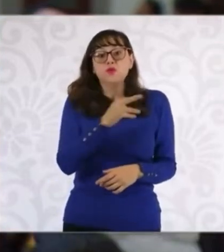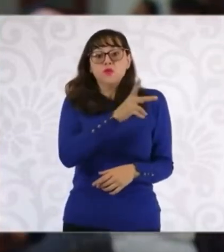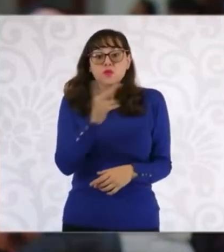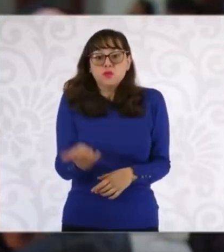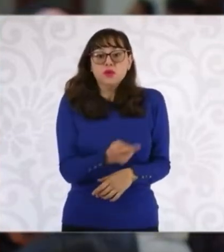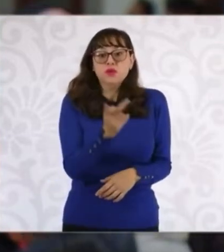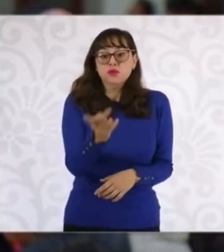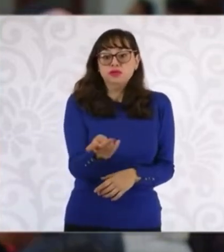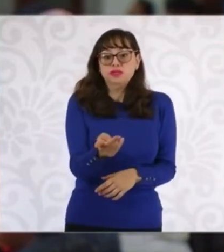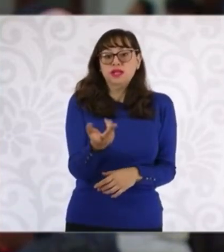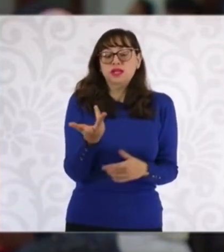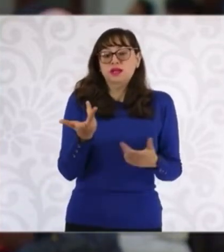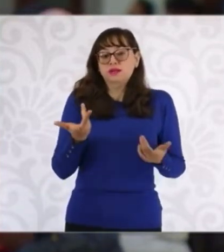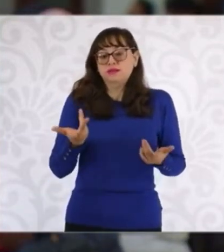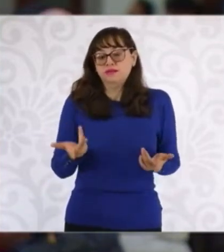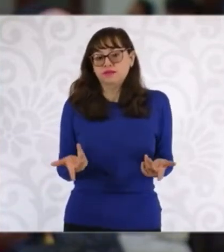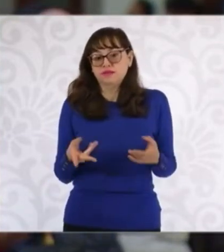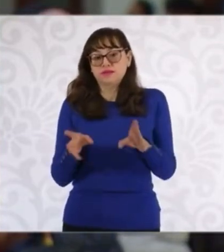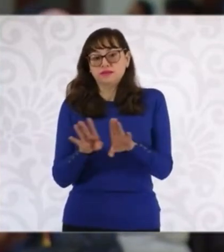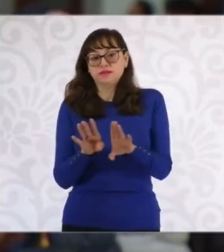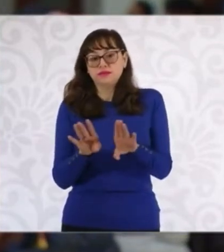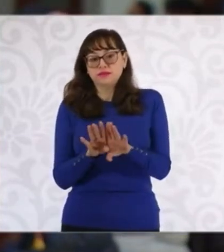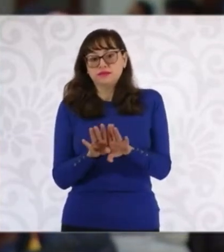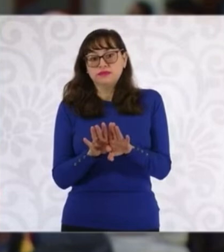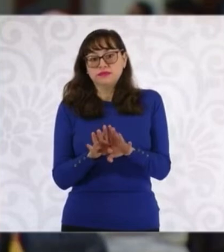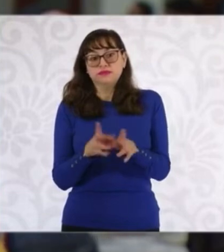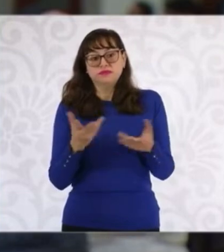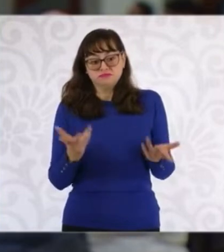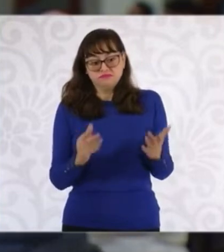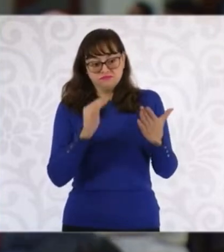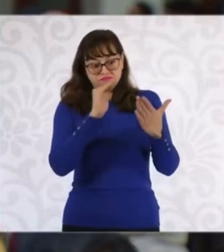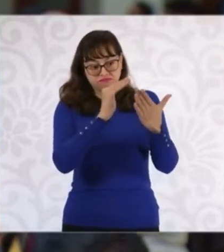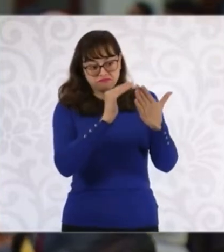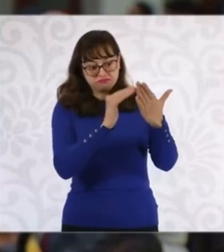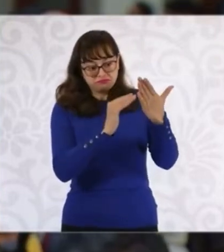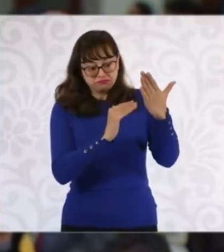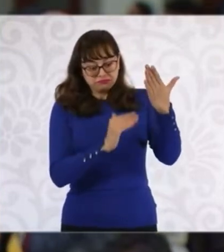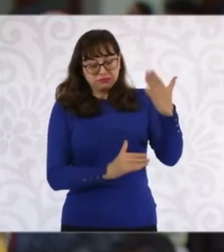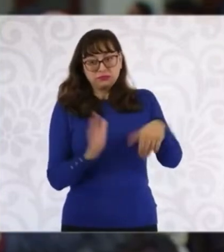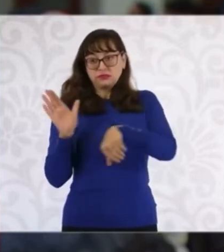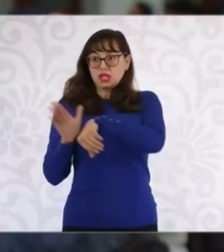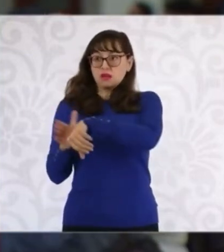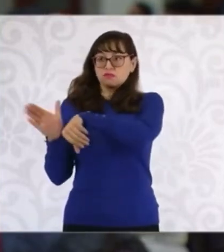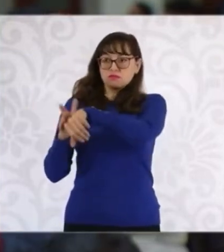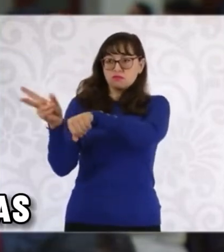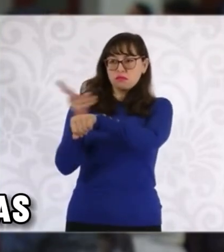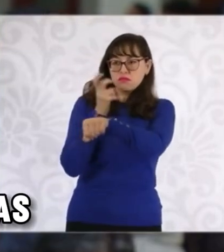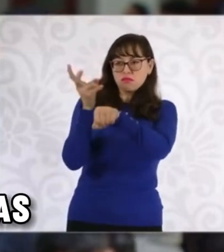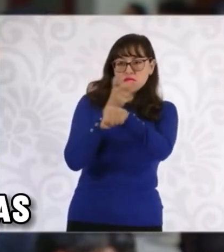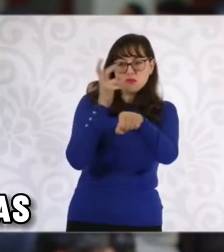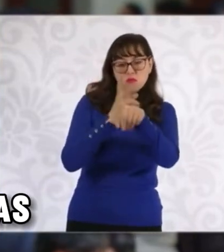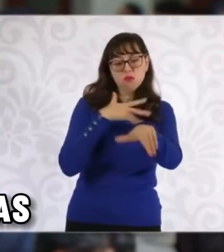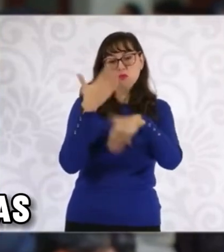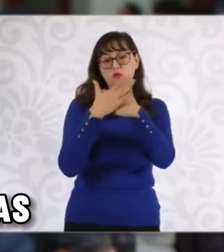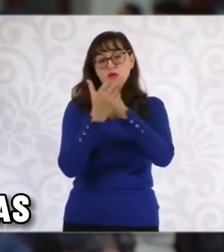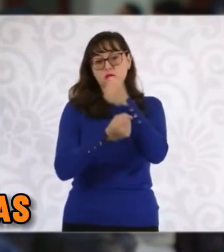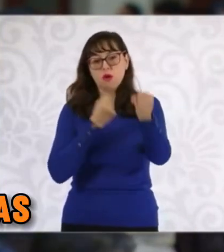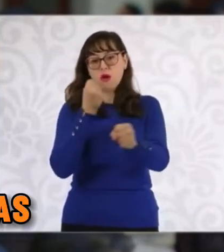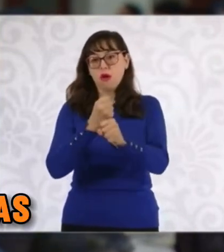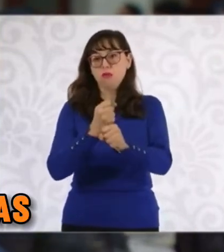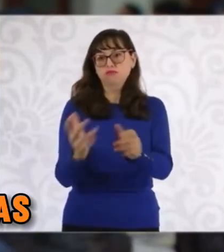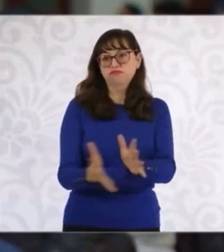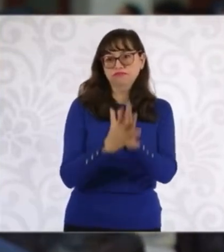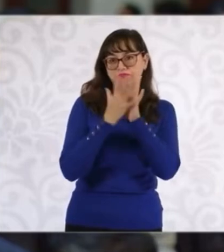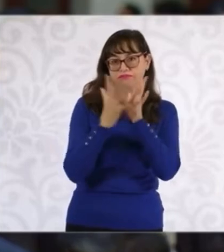o han visto los primeros requisitos, detalles de la convocatoria, justamente para participar en la elección de jueces, juezas,